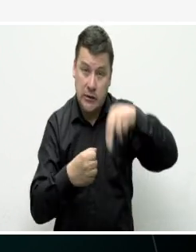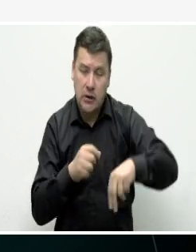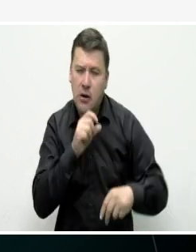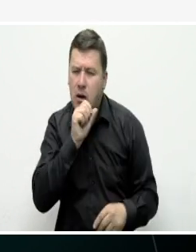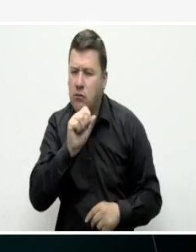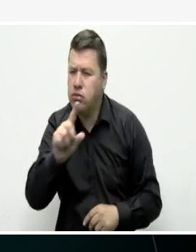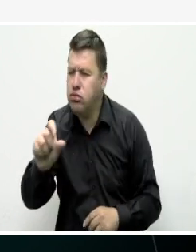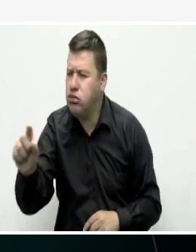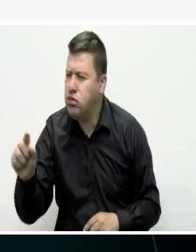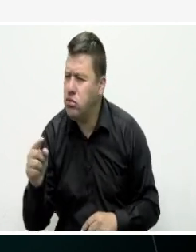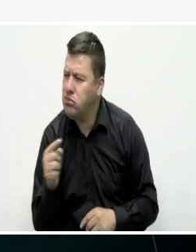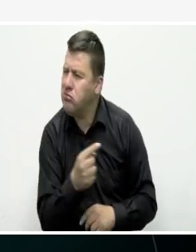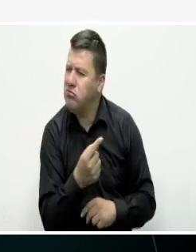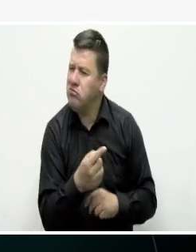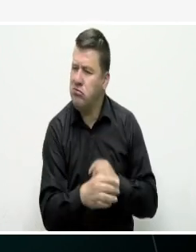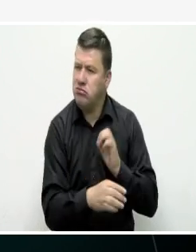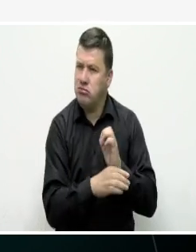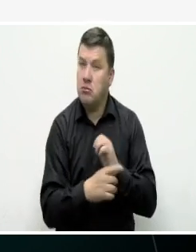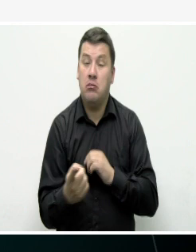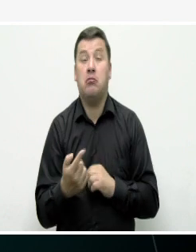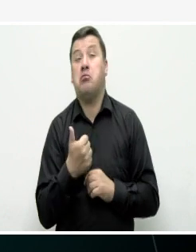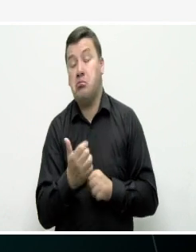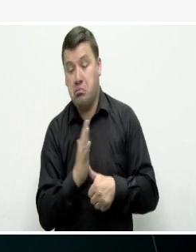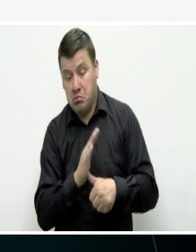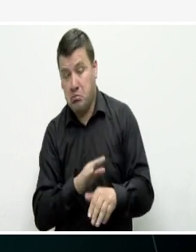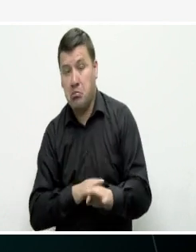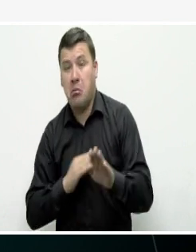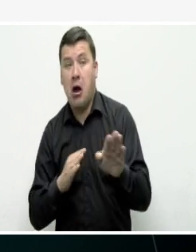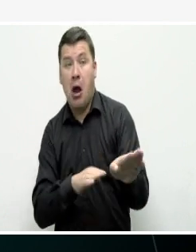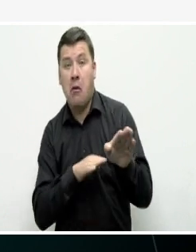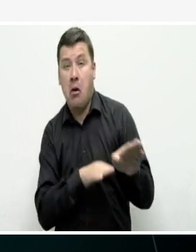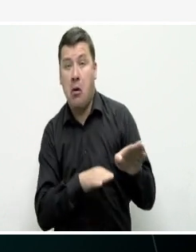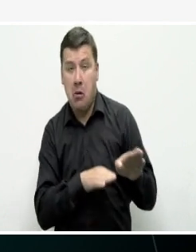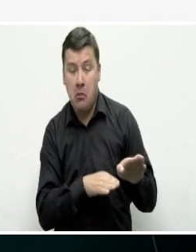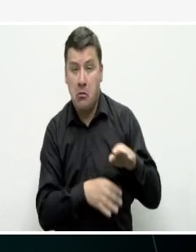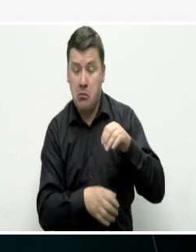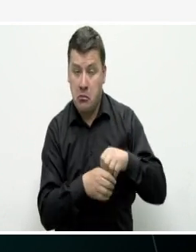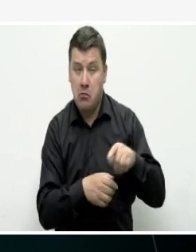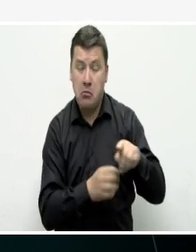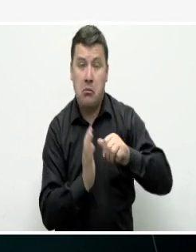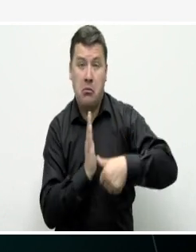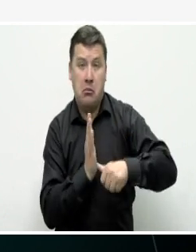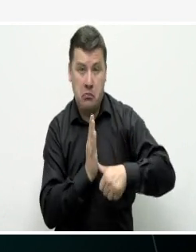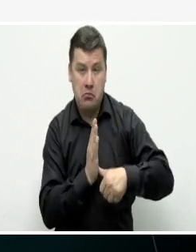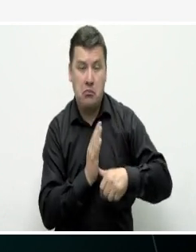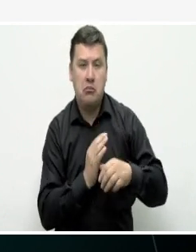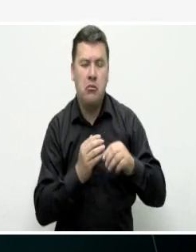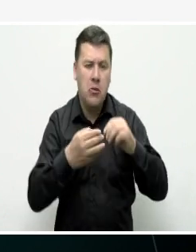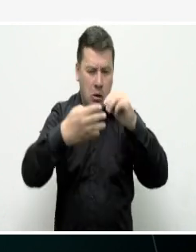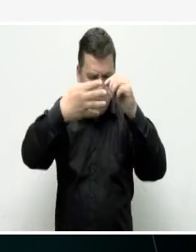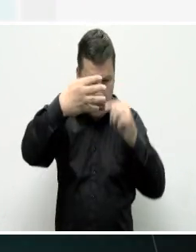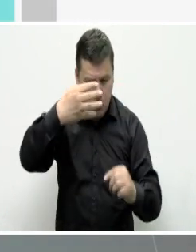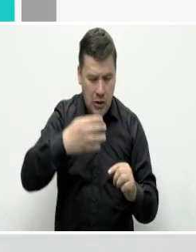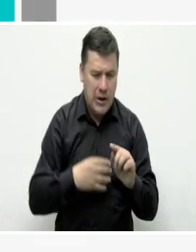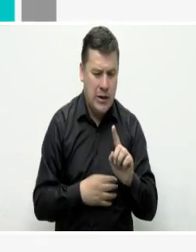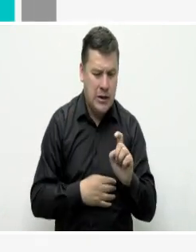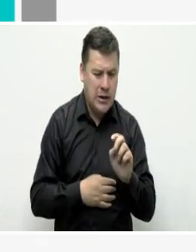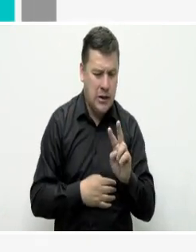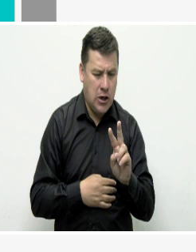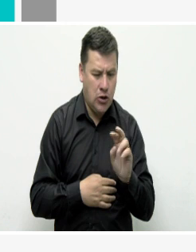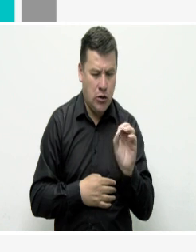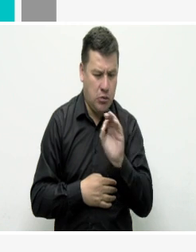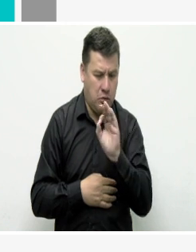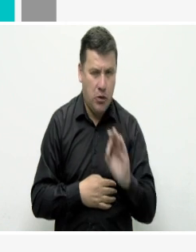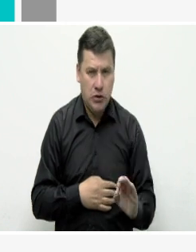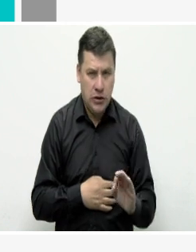ver cómo la favorabilidad de la Registraduría Nacional del Estado Civil se encuentra en el 62% y una